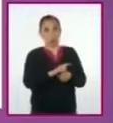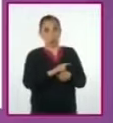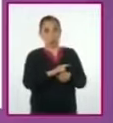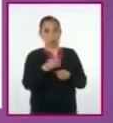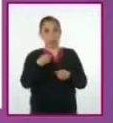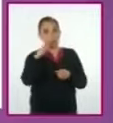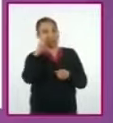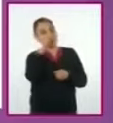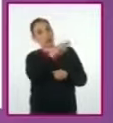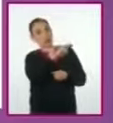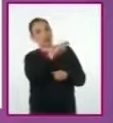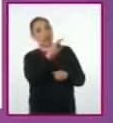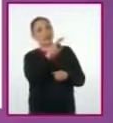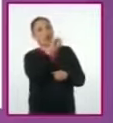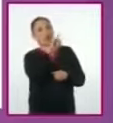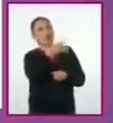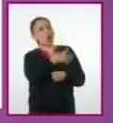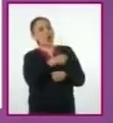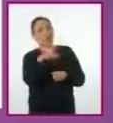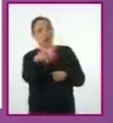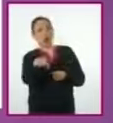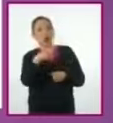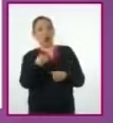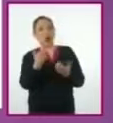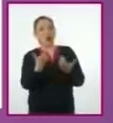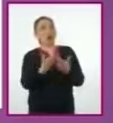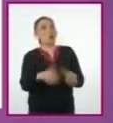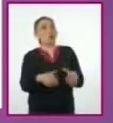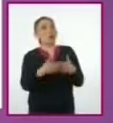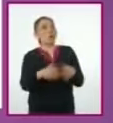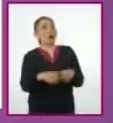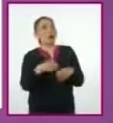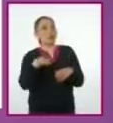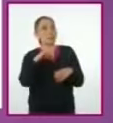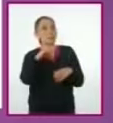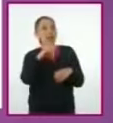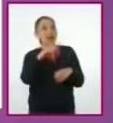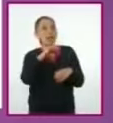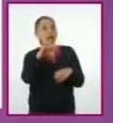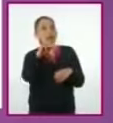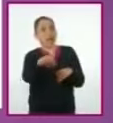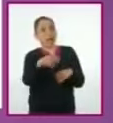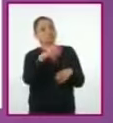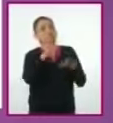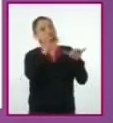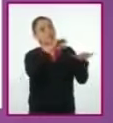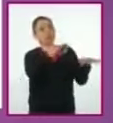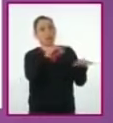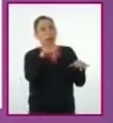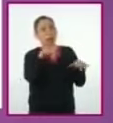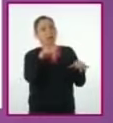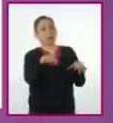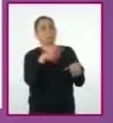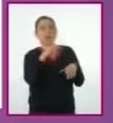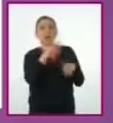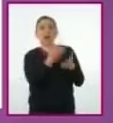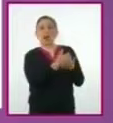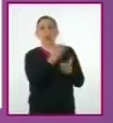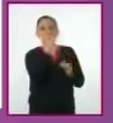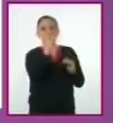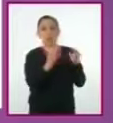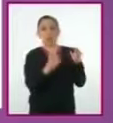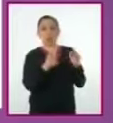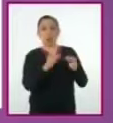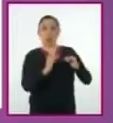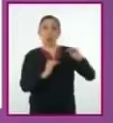a Felo, el hijo de la Comay María. Él está trabajando, pero gana menos que